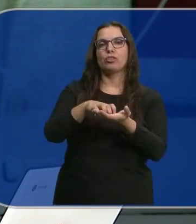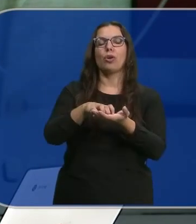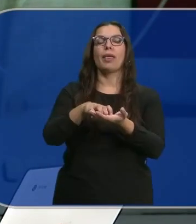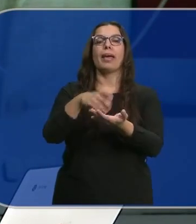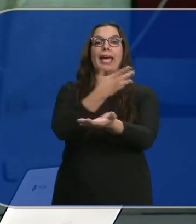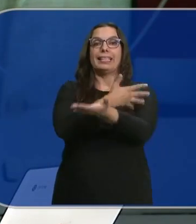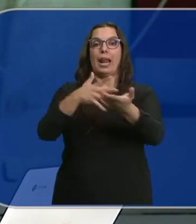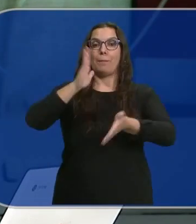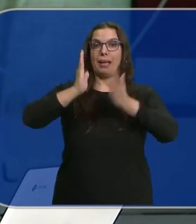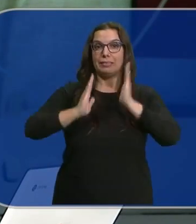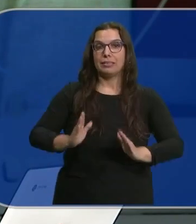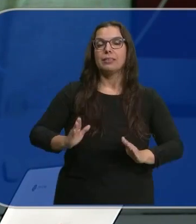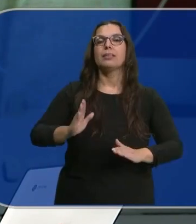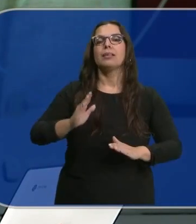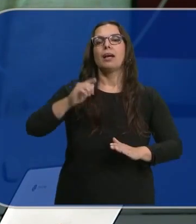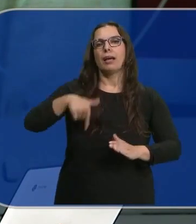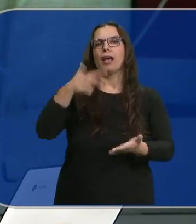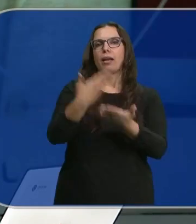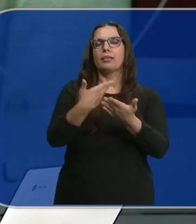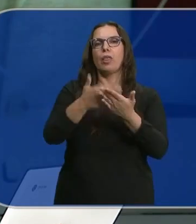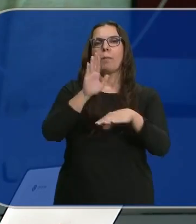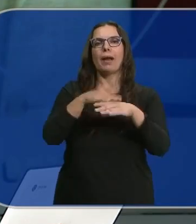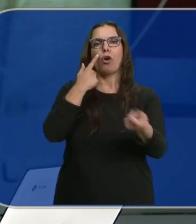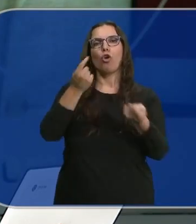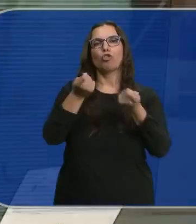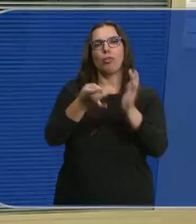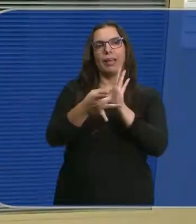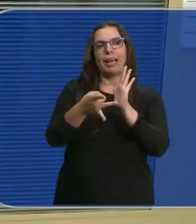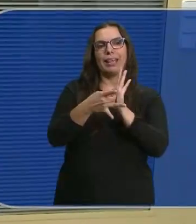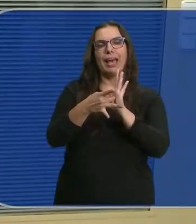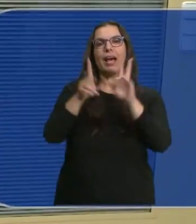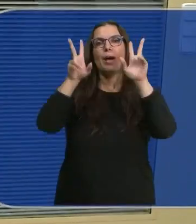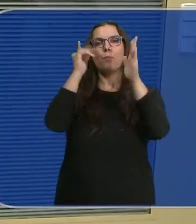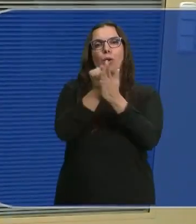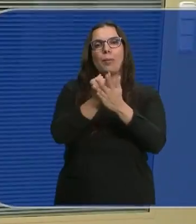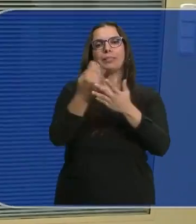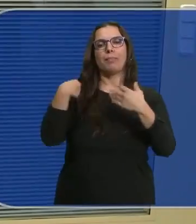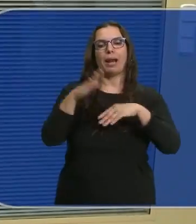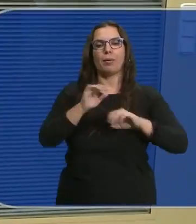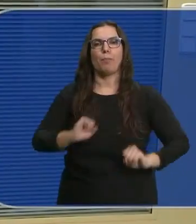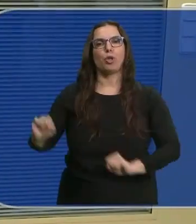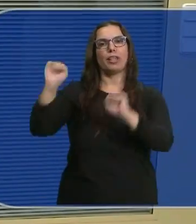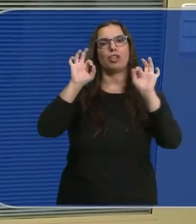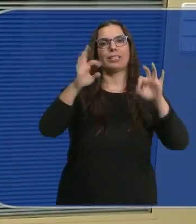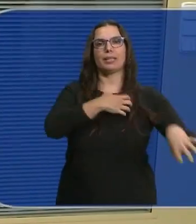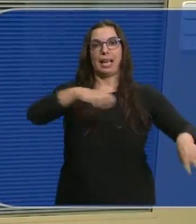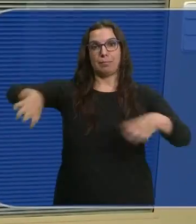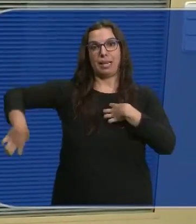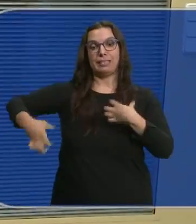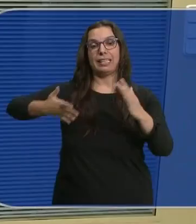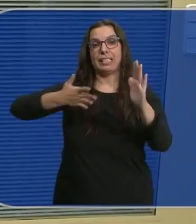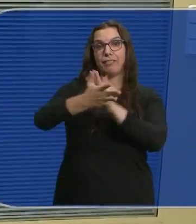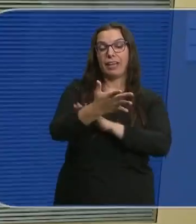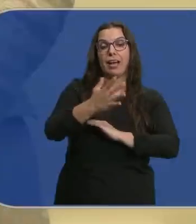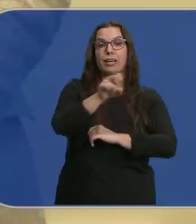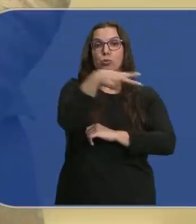hemoterapia acreditado en España para controles de calidad en pruebas de inmunología en trasplantes. Este reconocimiento permite asegurar que los resultados